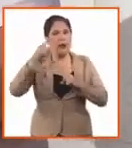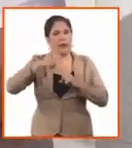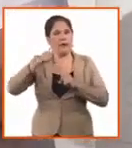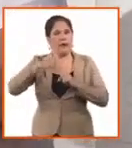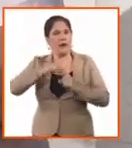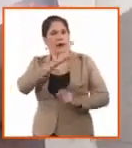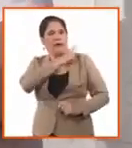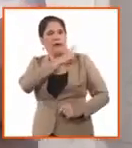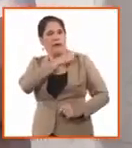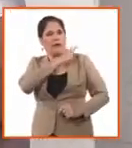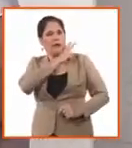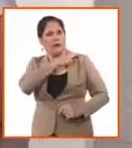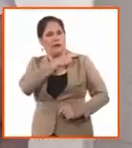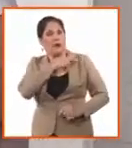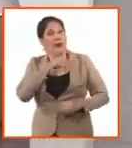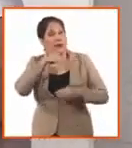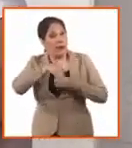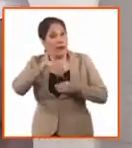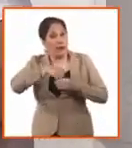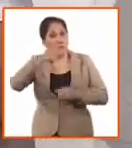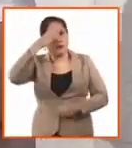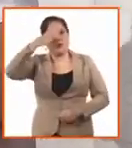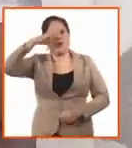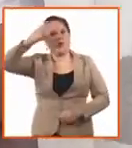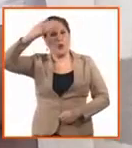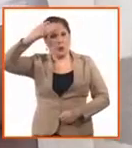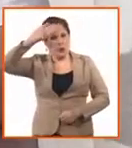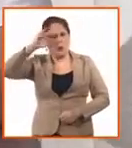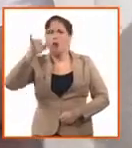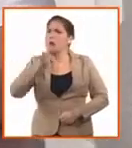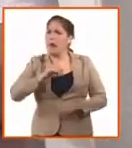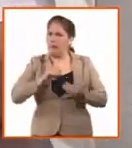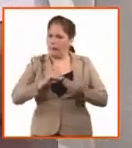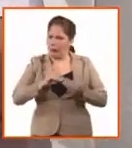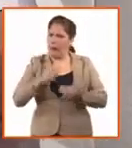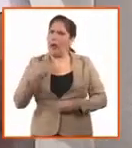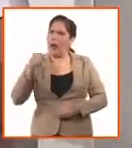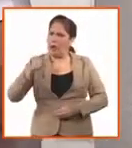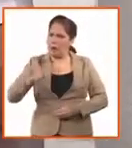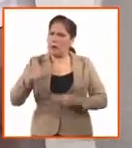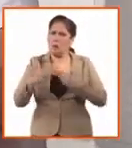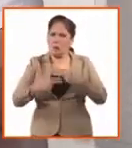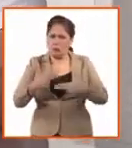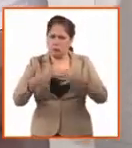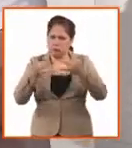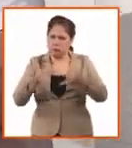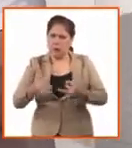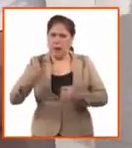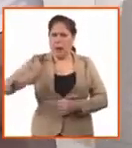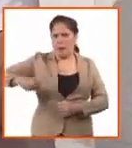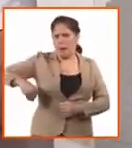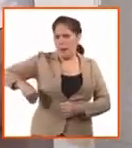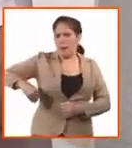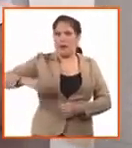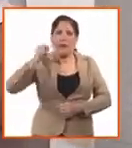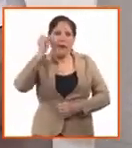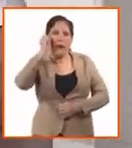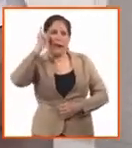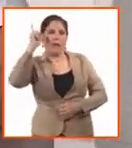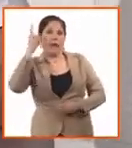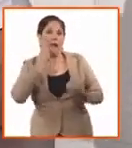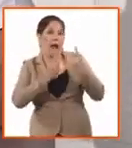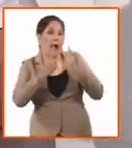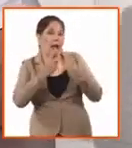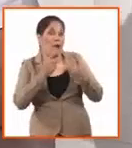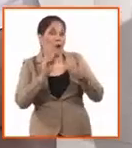de dirección que han sido desarrolladas en las sociedades capitalistas y podemos utilizarlas de manera provechosa siempre en algunos casos habrá